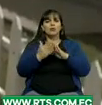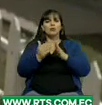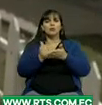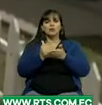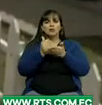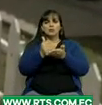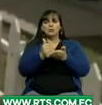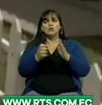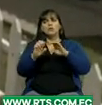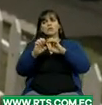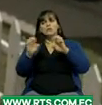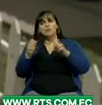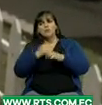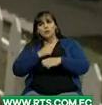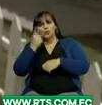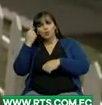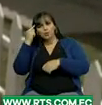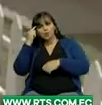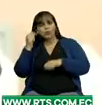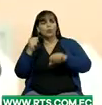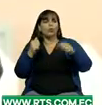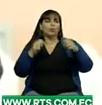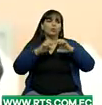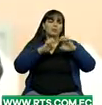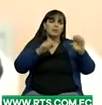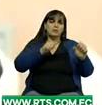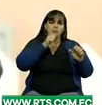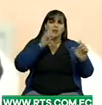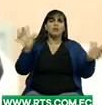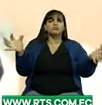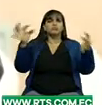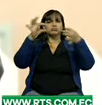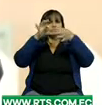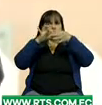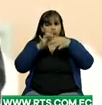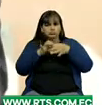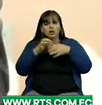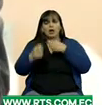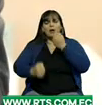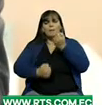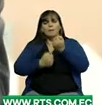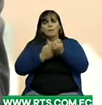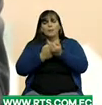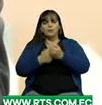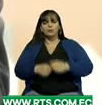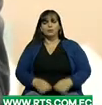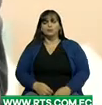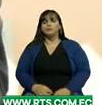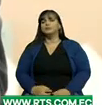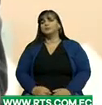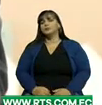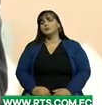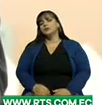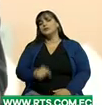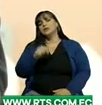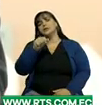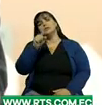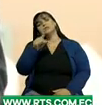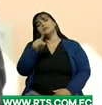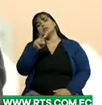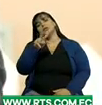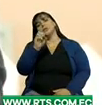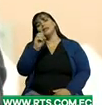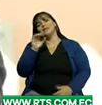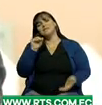y privado a través de alianzas. Estas urbanizaciones existen casi 20.000 personas en situación de pobreza,